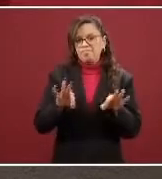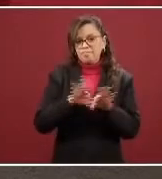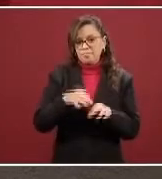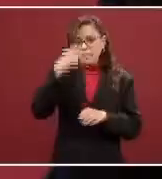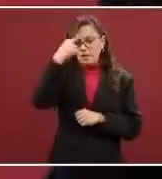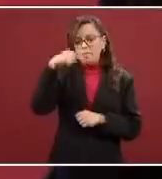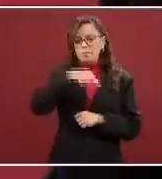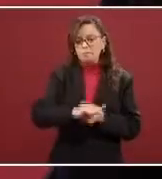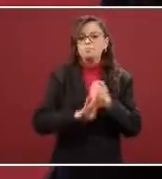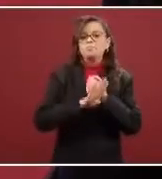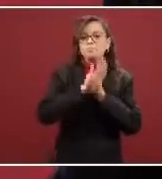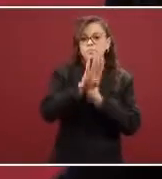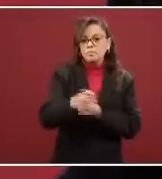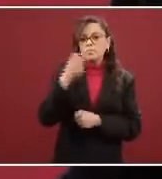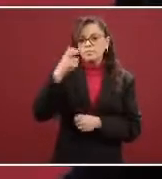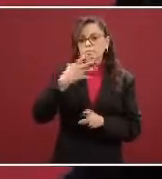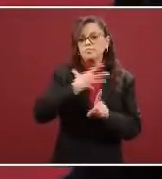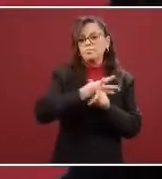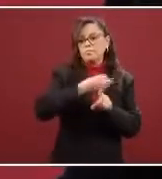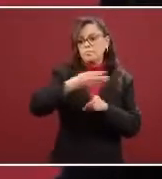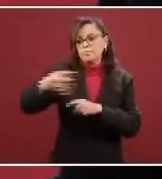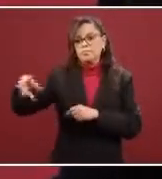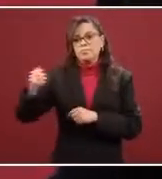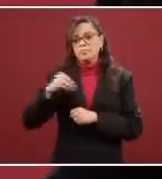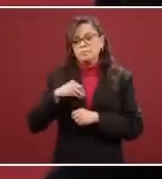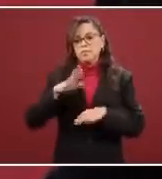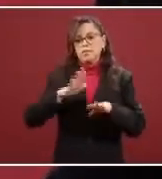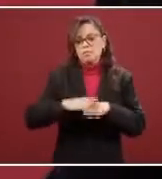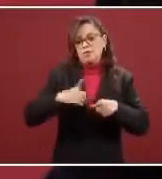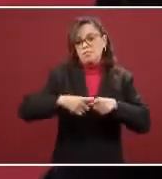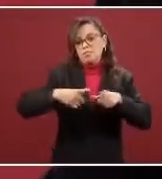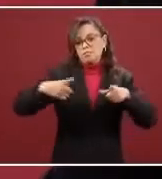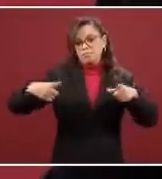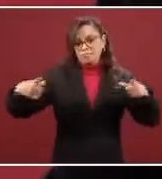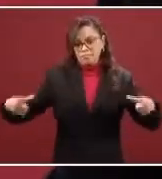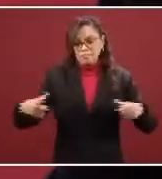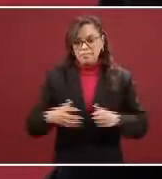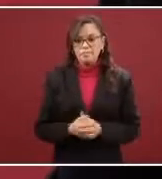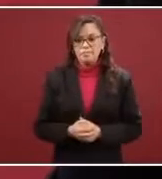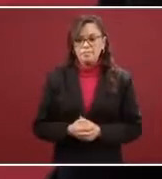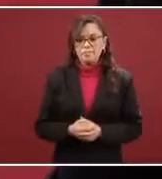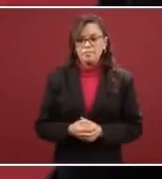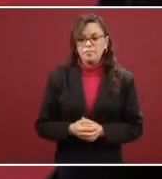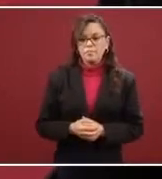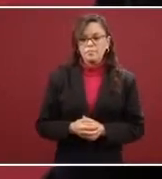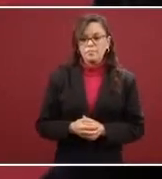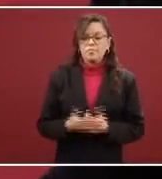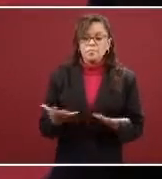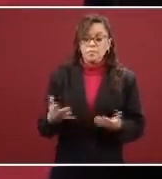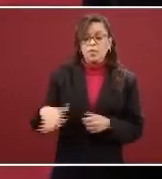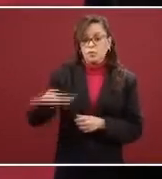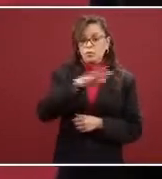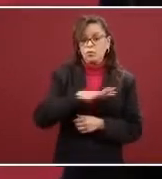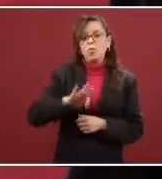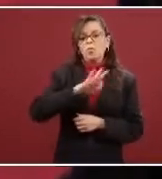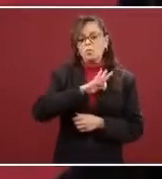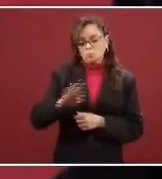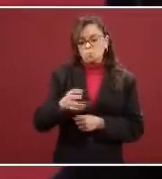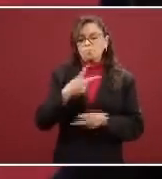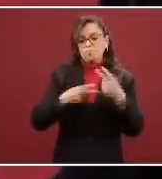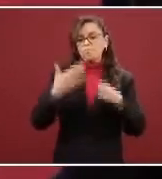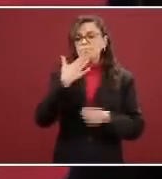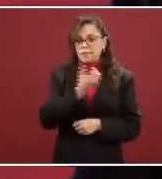esta propagación y esta transmisión y que todos contribuyamos con una salud.